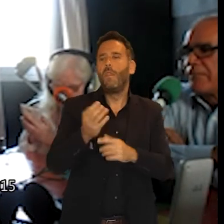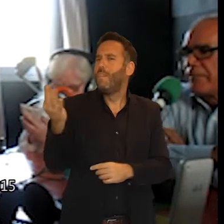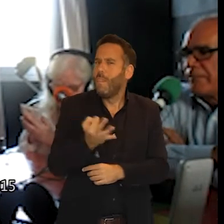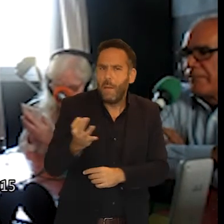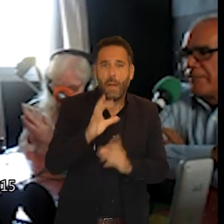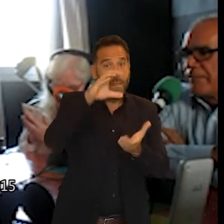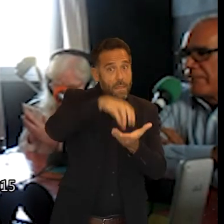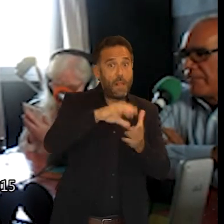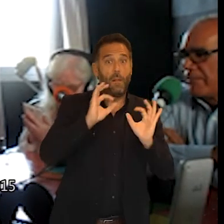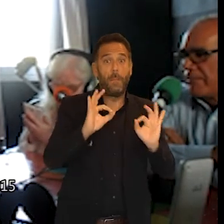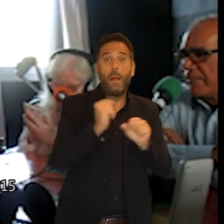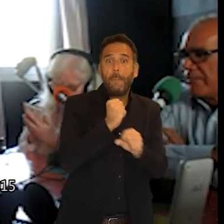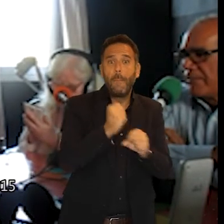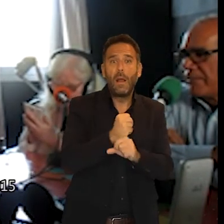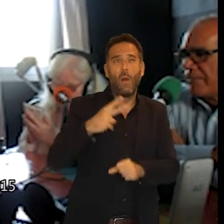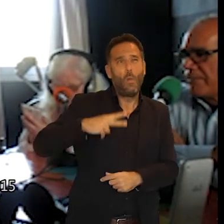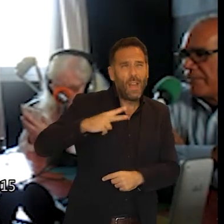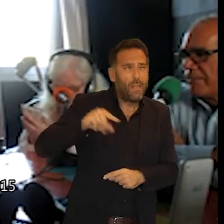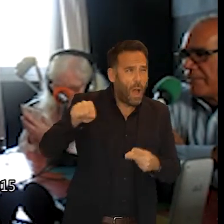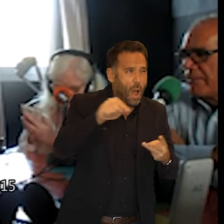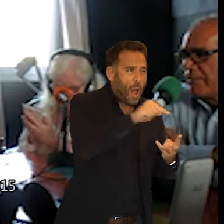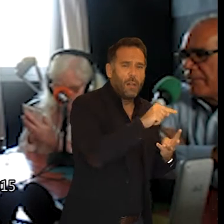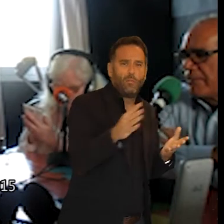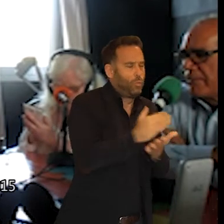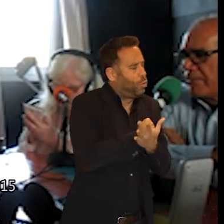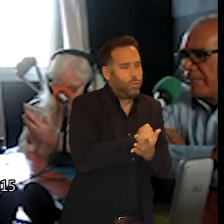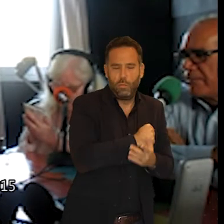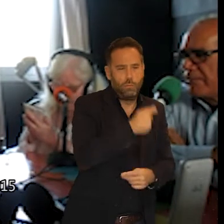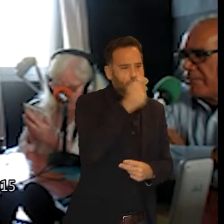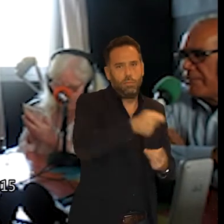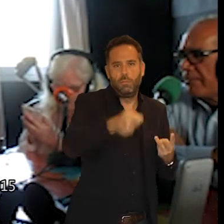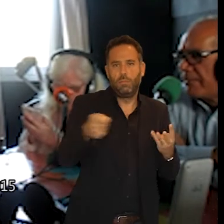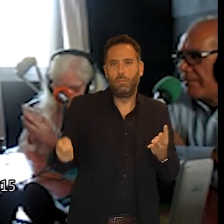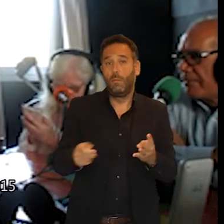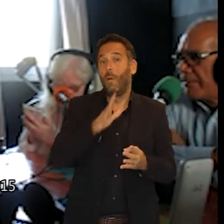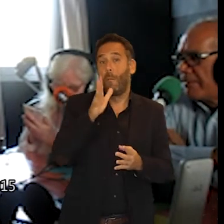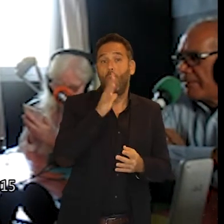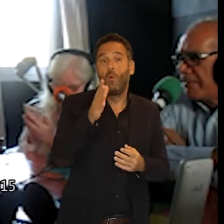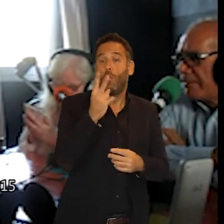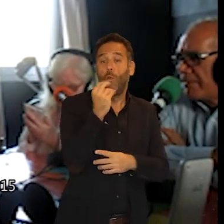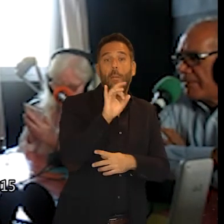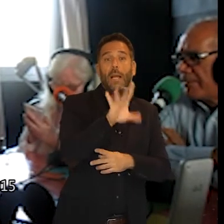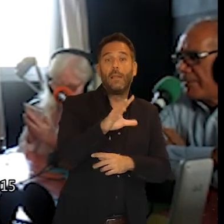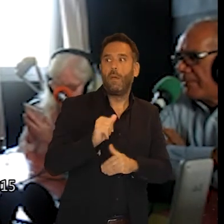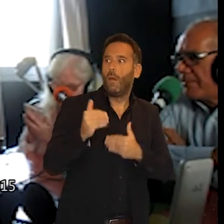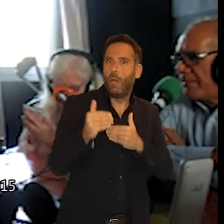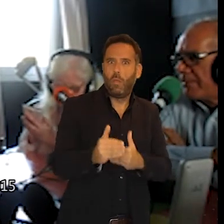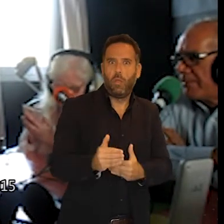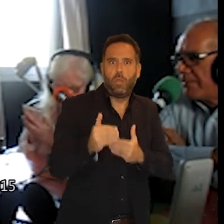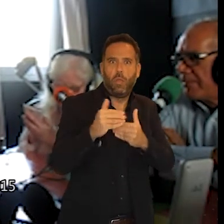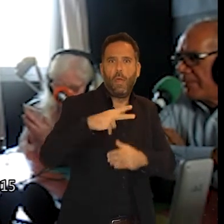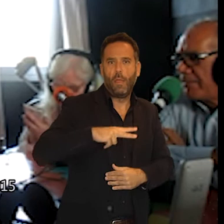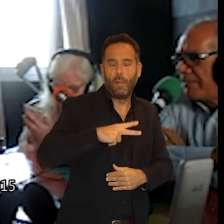los centros especiales de empleo todas y cada una de las cantidades adeudadas correspondientes a la convocatoria de 2015, así como toda